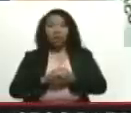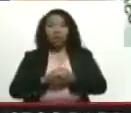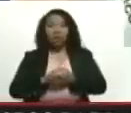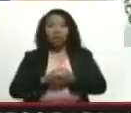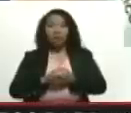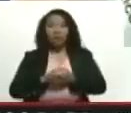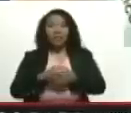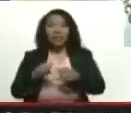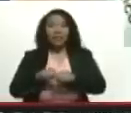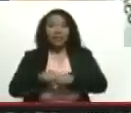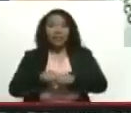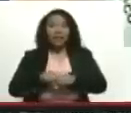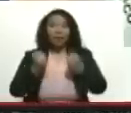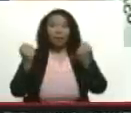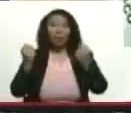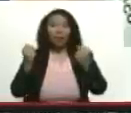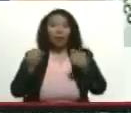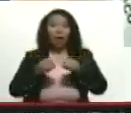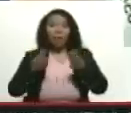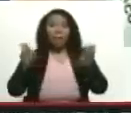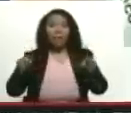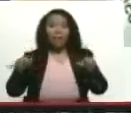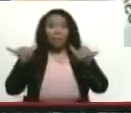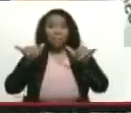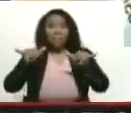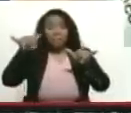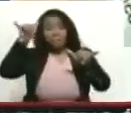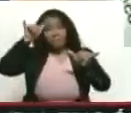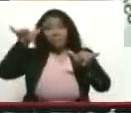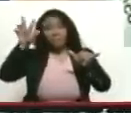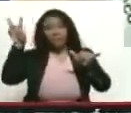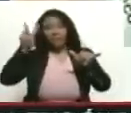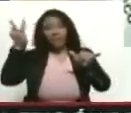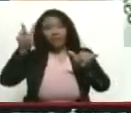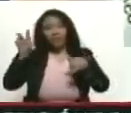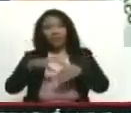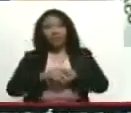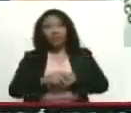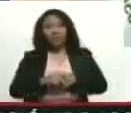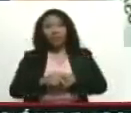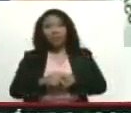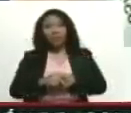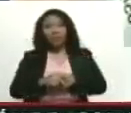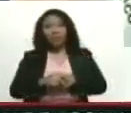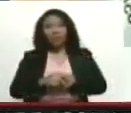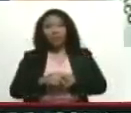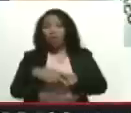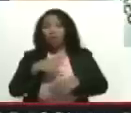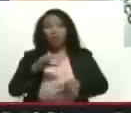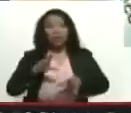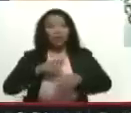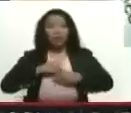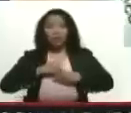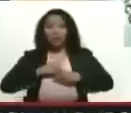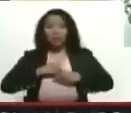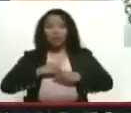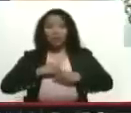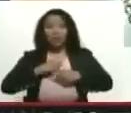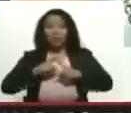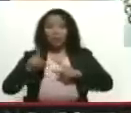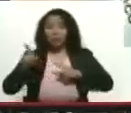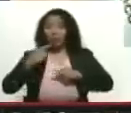Se rompió esa mesa. El mismo pueblo venezolano no aceptó eso, pero ellos lo